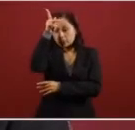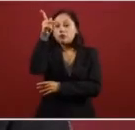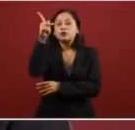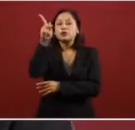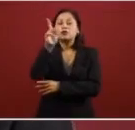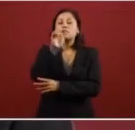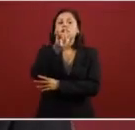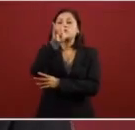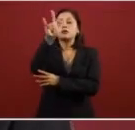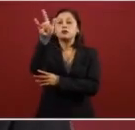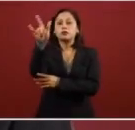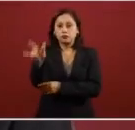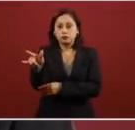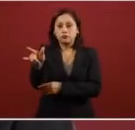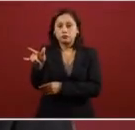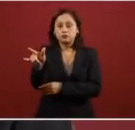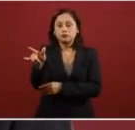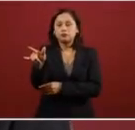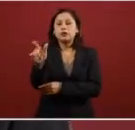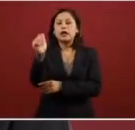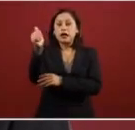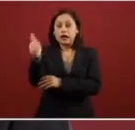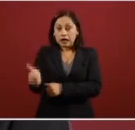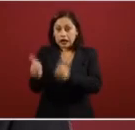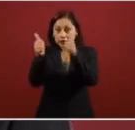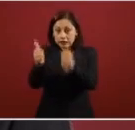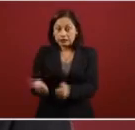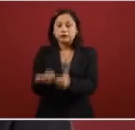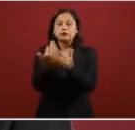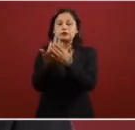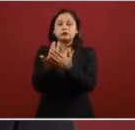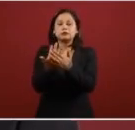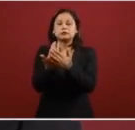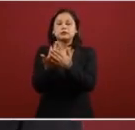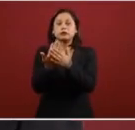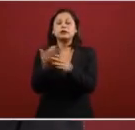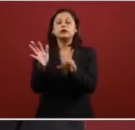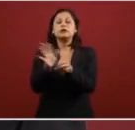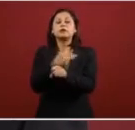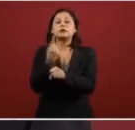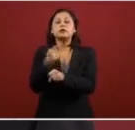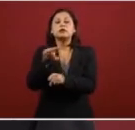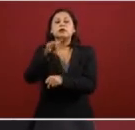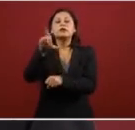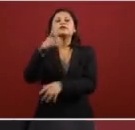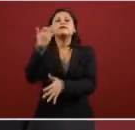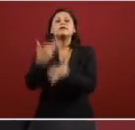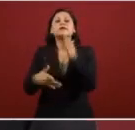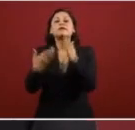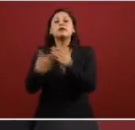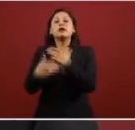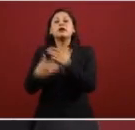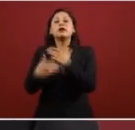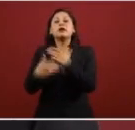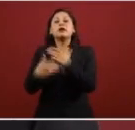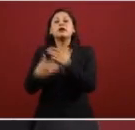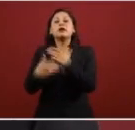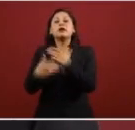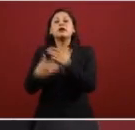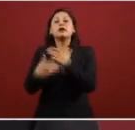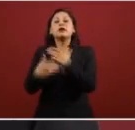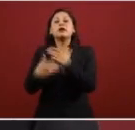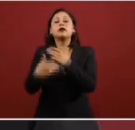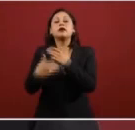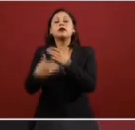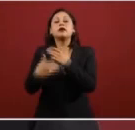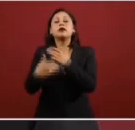que esperar porque para poder conseguir las autorizaciones en Bolivia. So